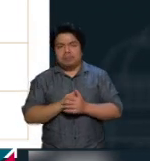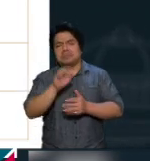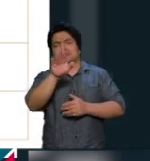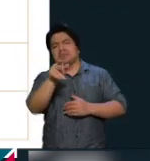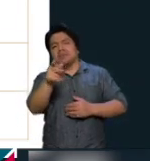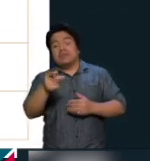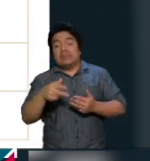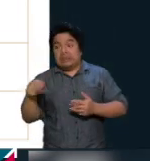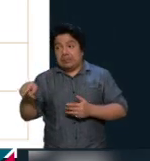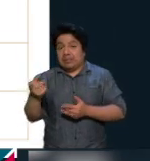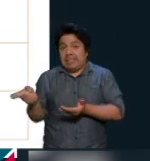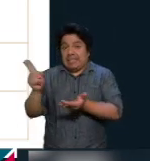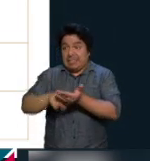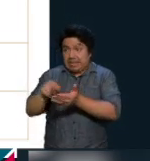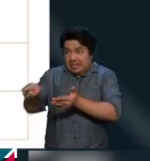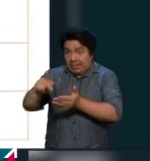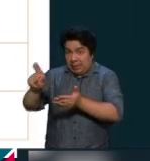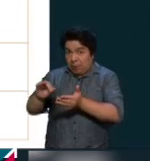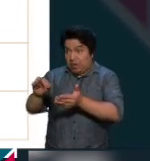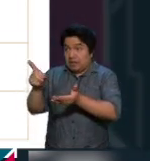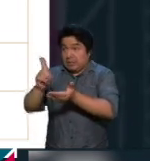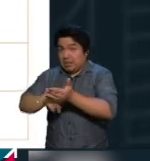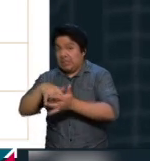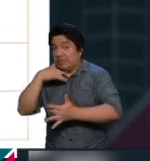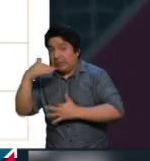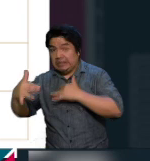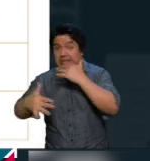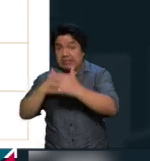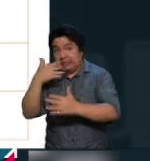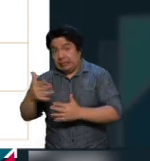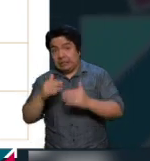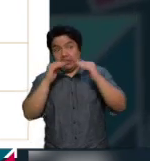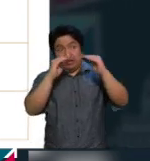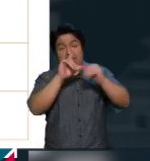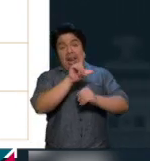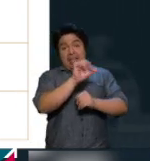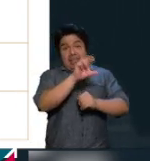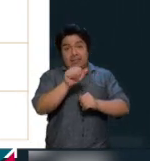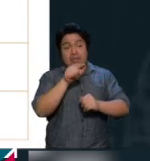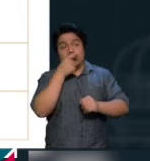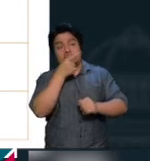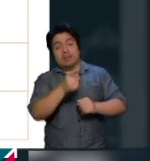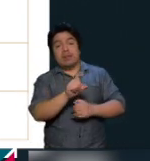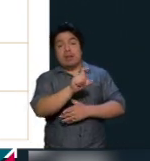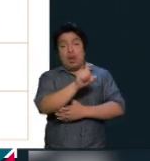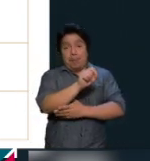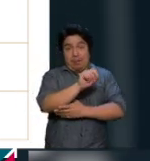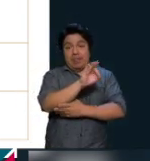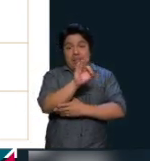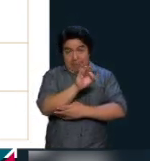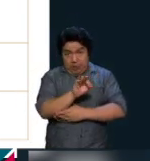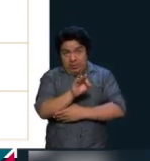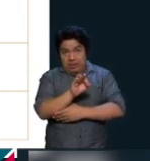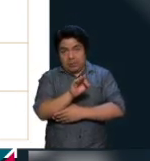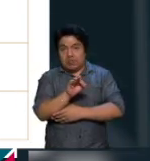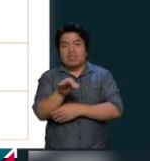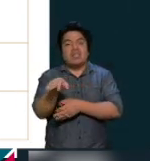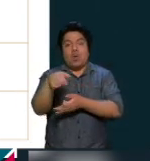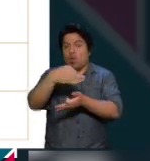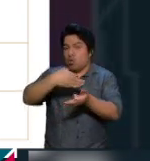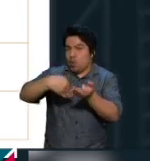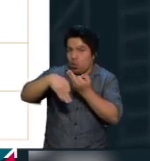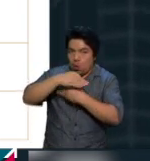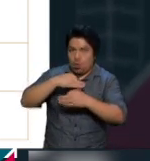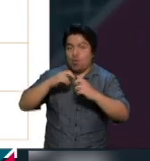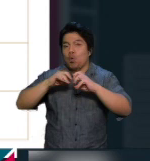¿qué tanta corrupción existe en el Poder Judicial?, de las Heras de Motecnia registró los siguientes resultados. 20% señaló que todos los